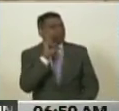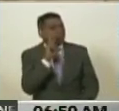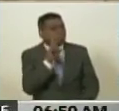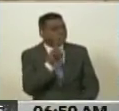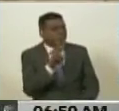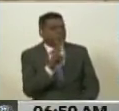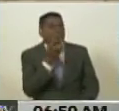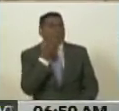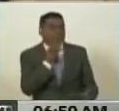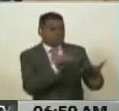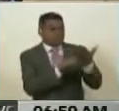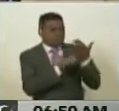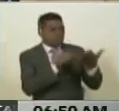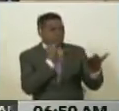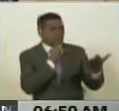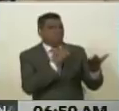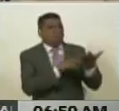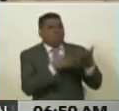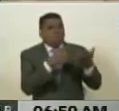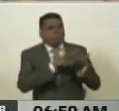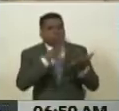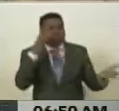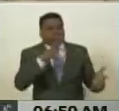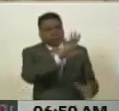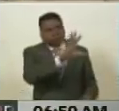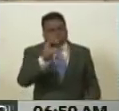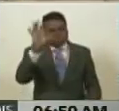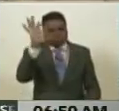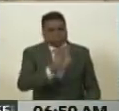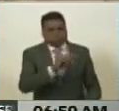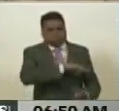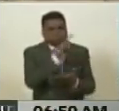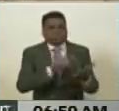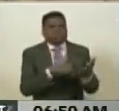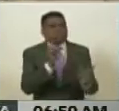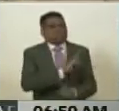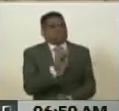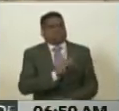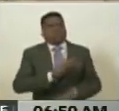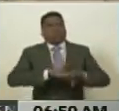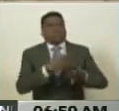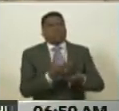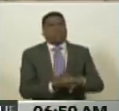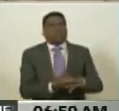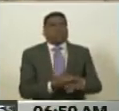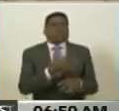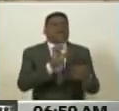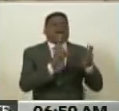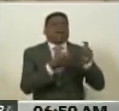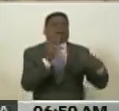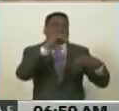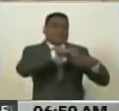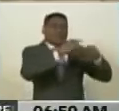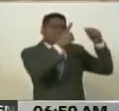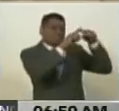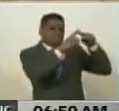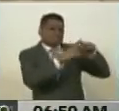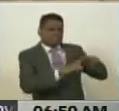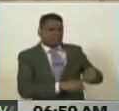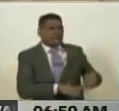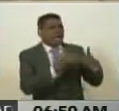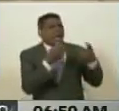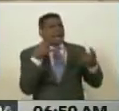reflejado los el 50% de incremento en los bienes o servicios que usted quiere, porque en la estructura de costos el precio que se